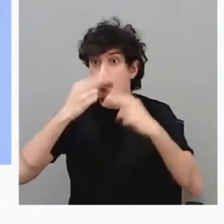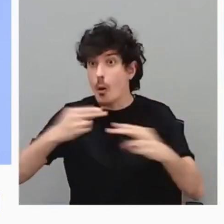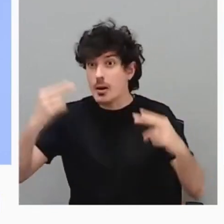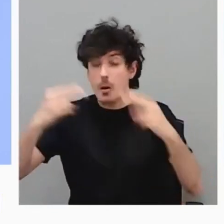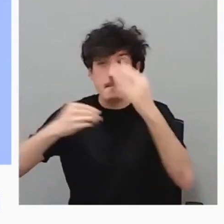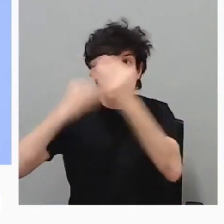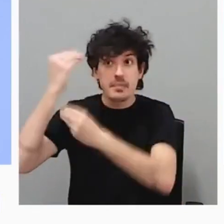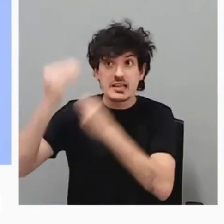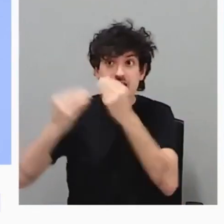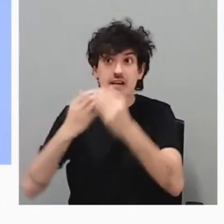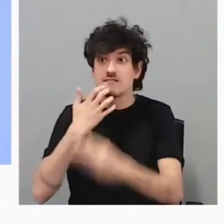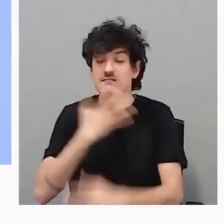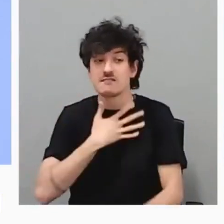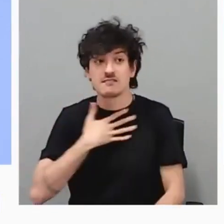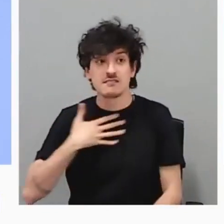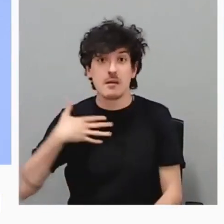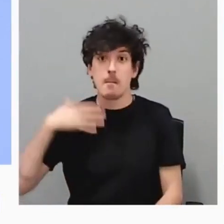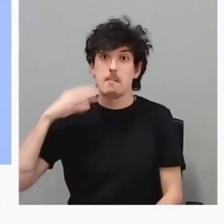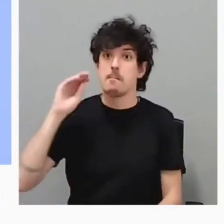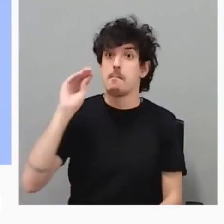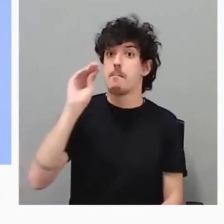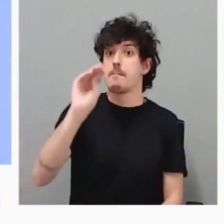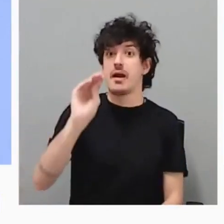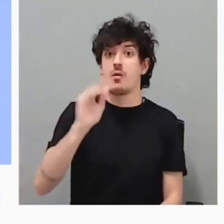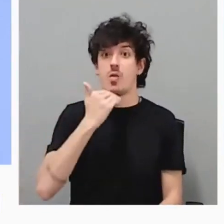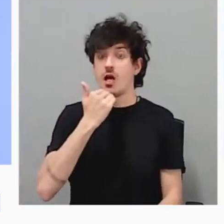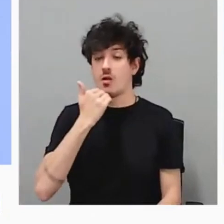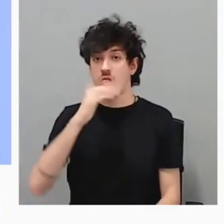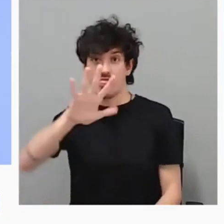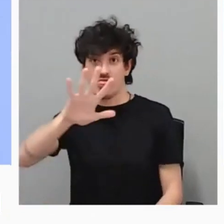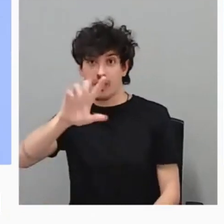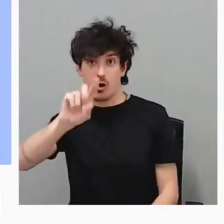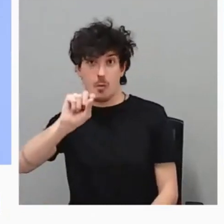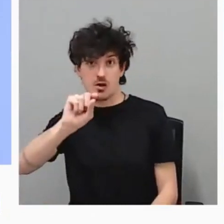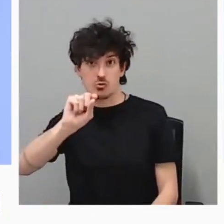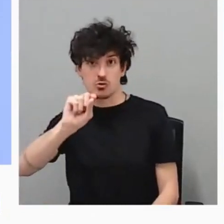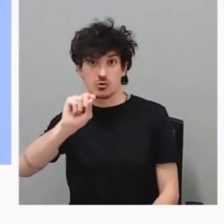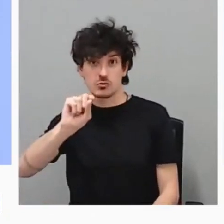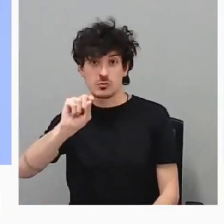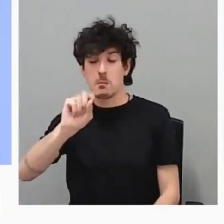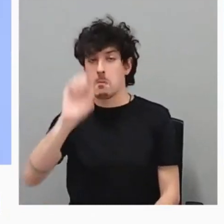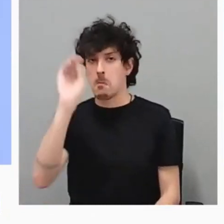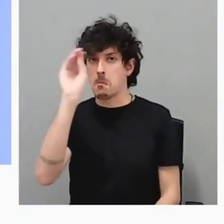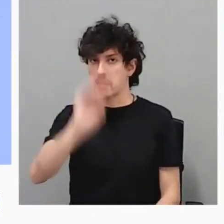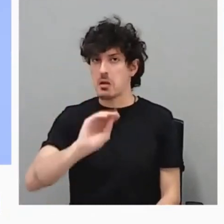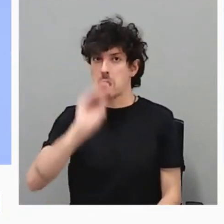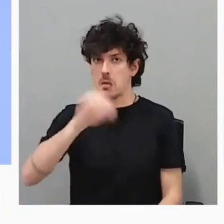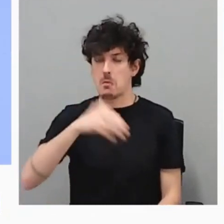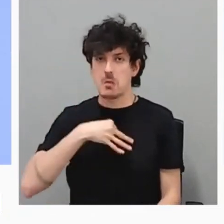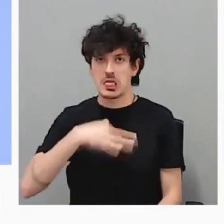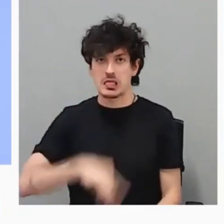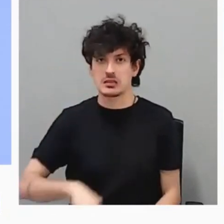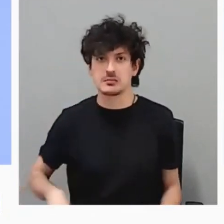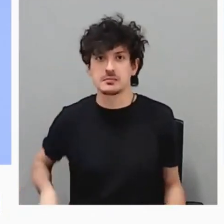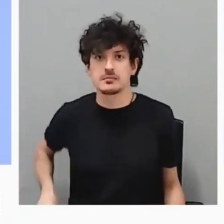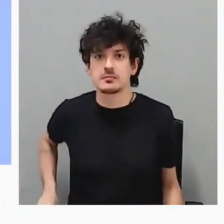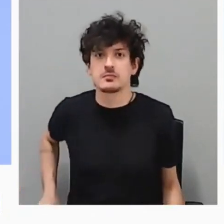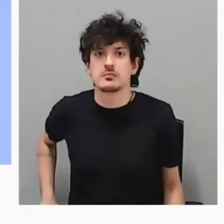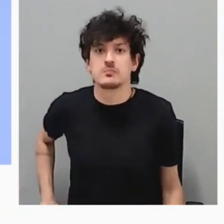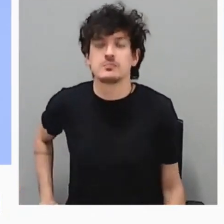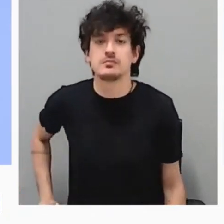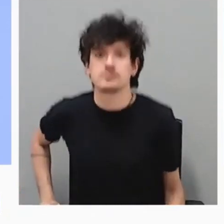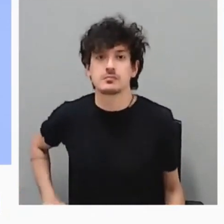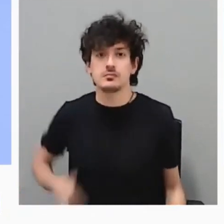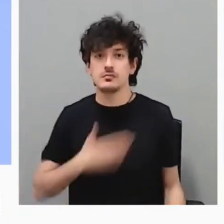que discutamos, también habrá 5 minutitos de preguntas del público. Y me gustaría empezar, los 3